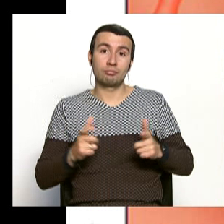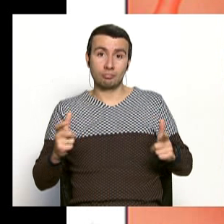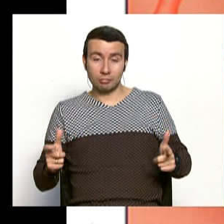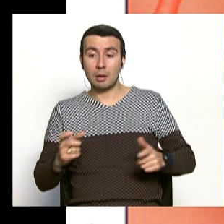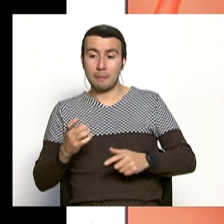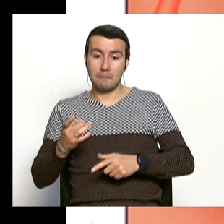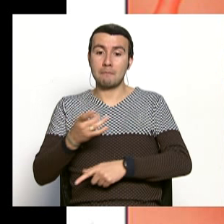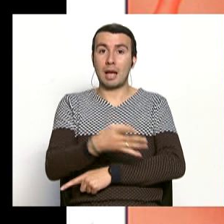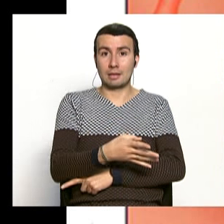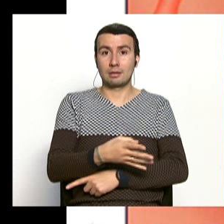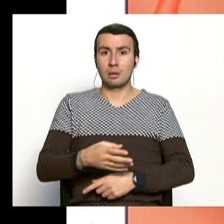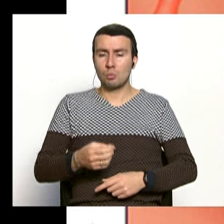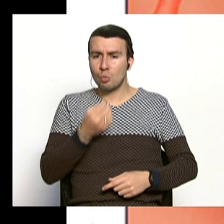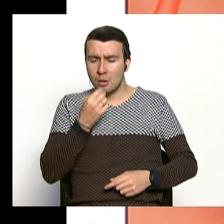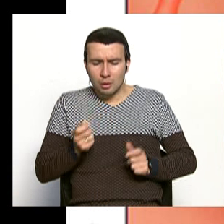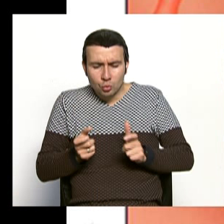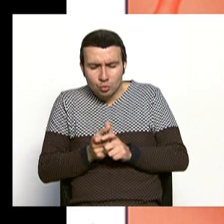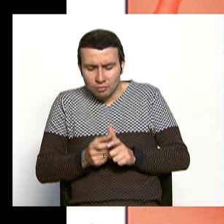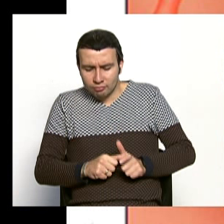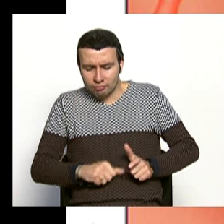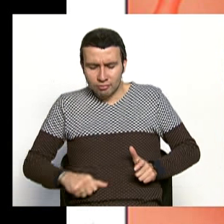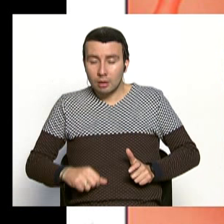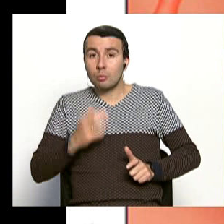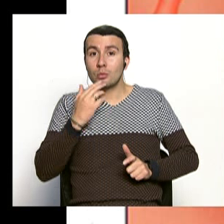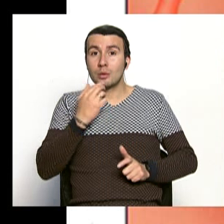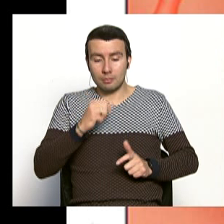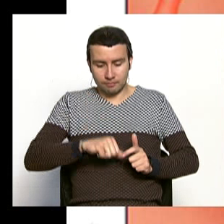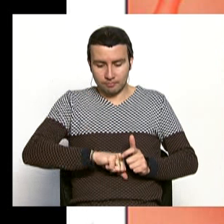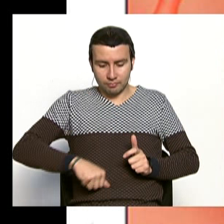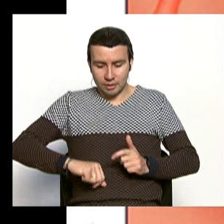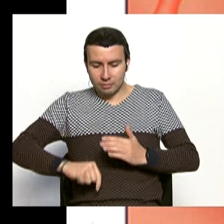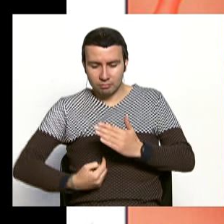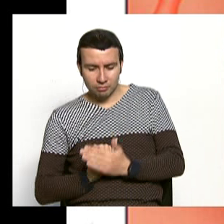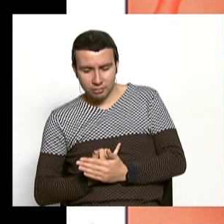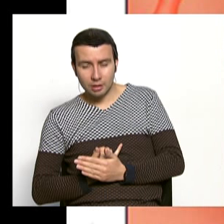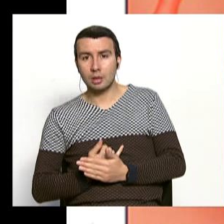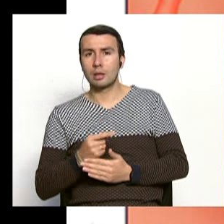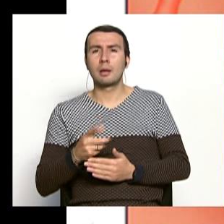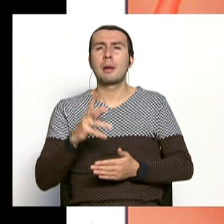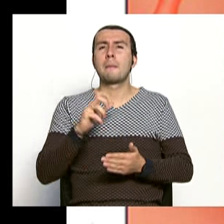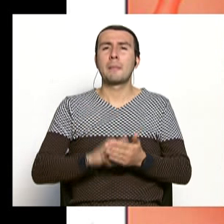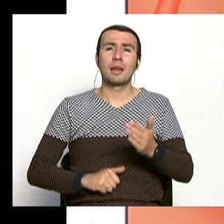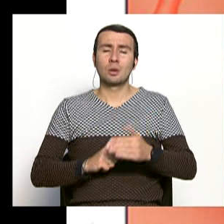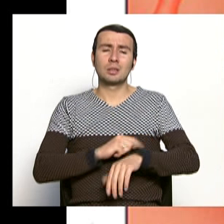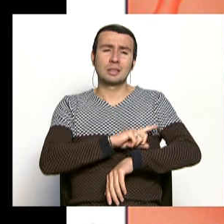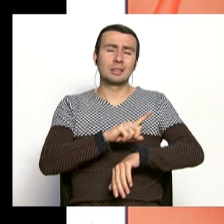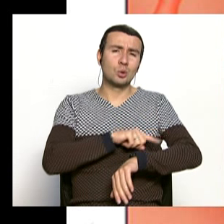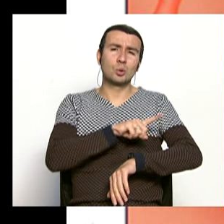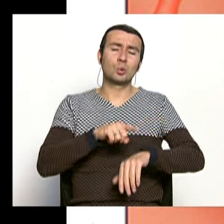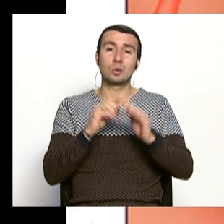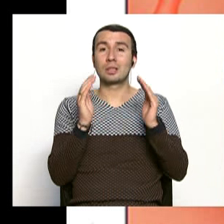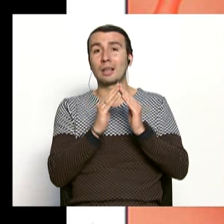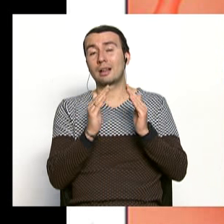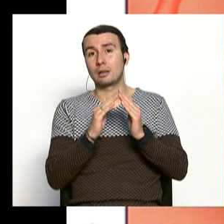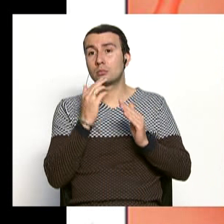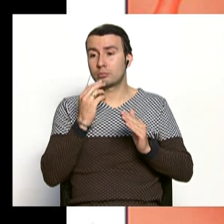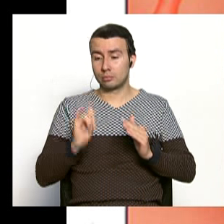la laparotomía por ejemplo las pacientes que se operan por laparoscopia tienen una incapacidad mucho menor pongamos el ejemplo de la